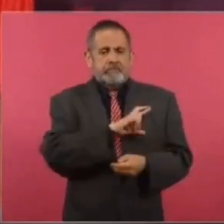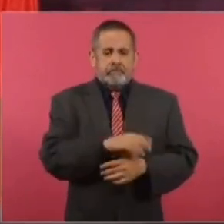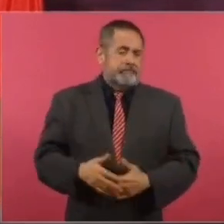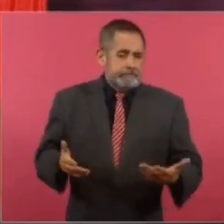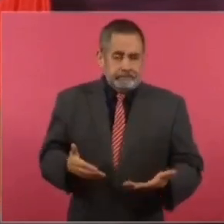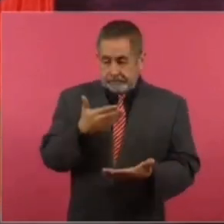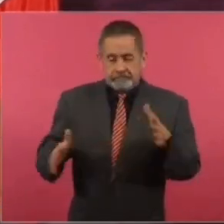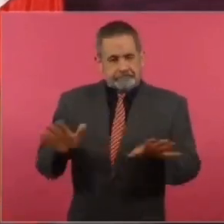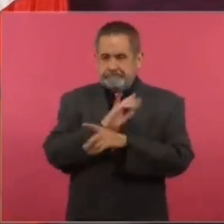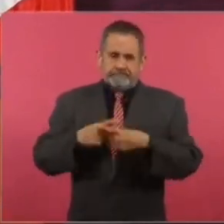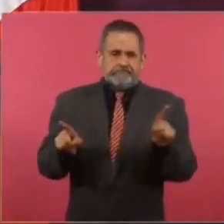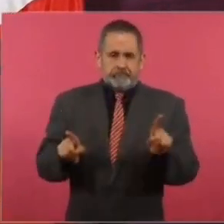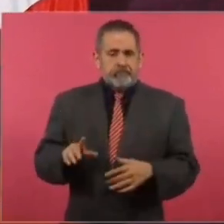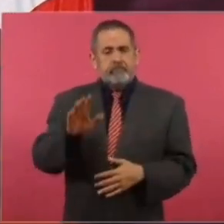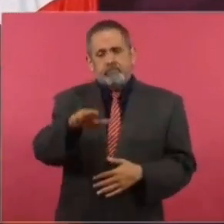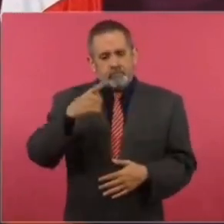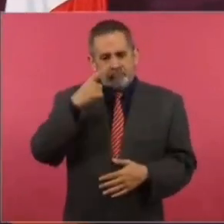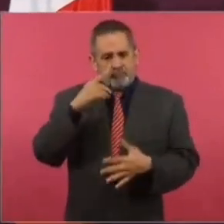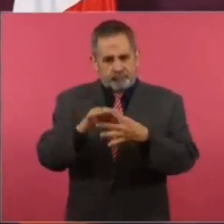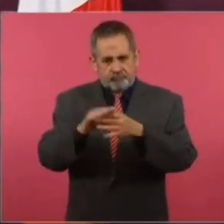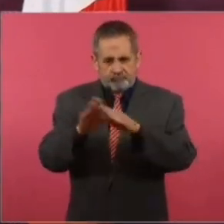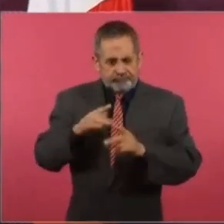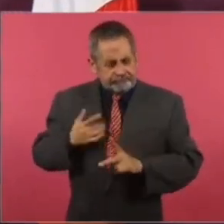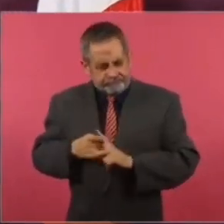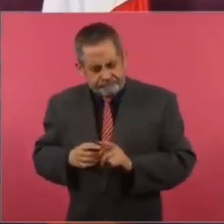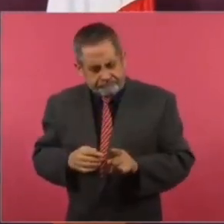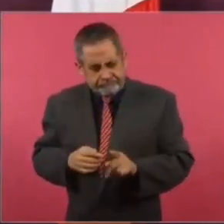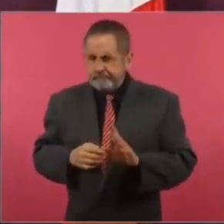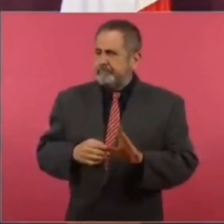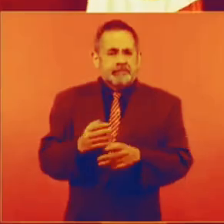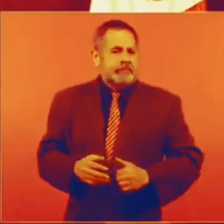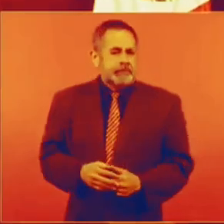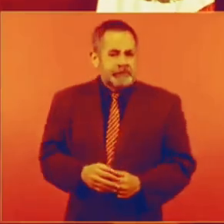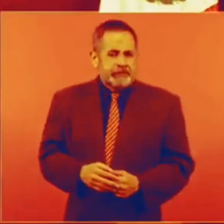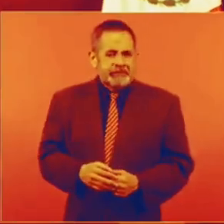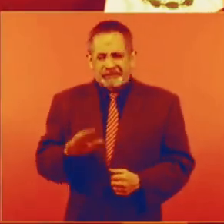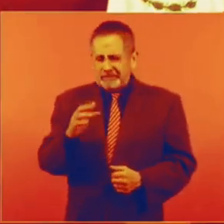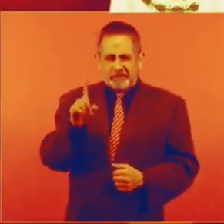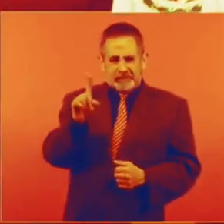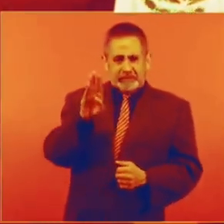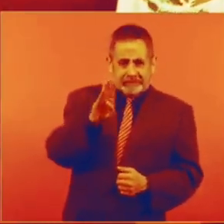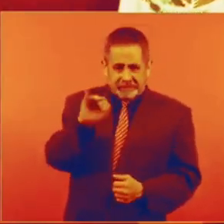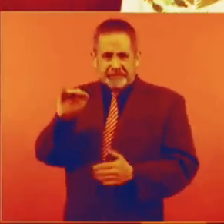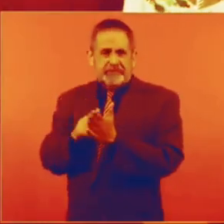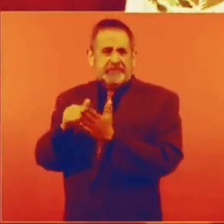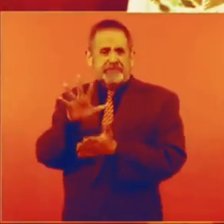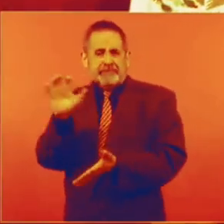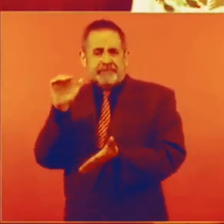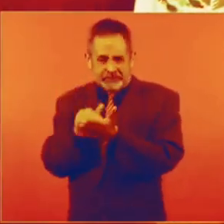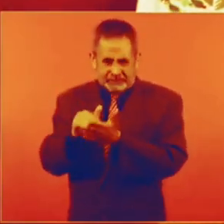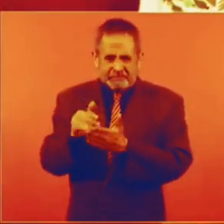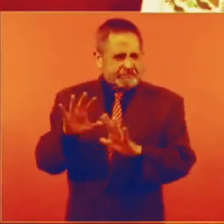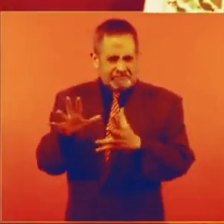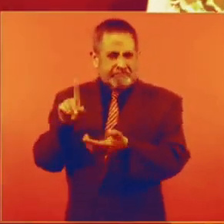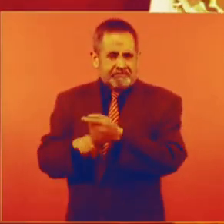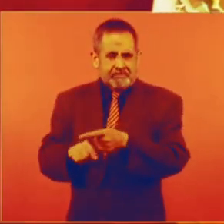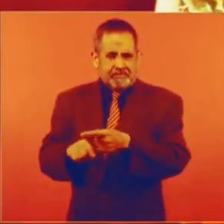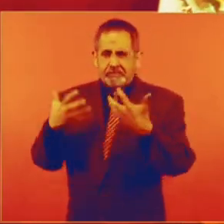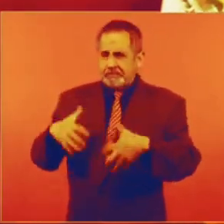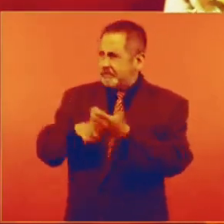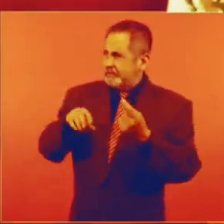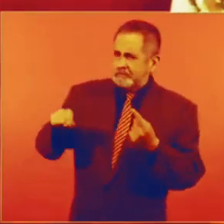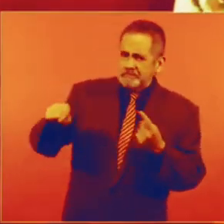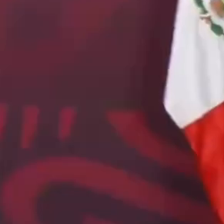públicas. Fíjense que estaba yo haciendo cuentas y ya tenemos como 1,500,000,000,000 en